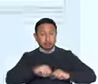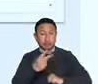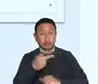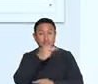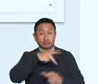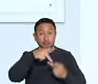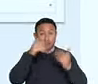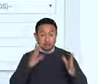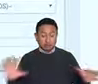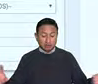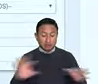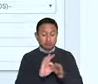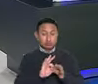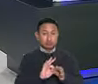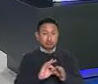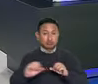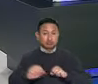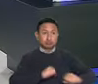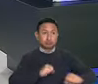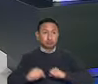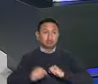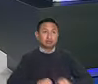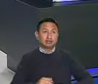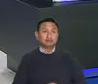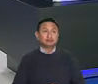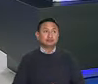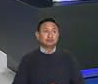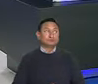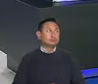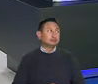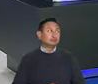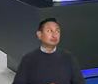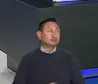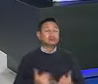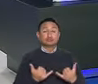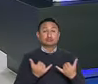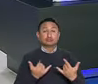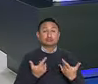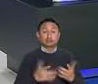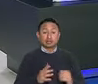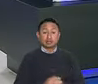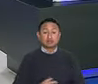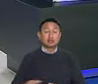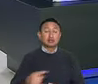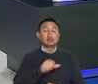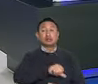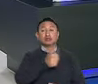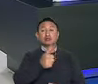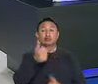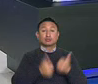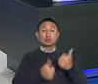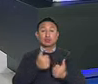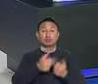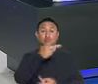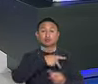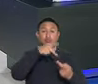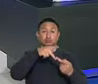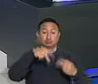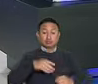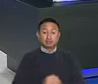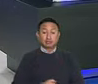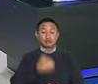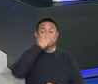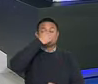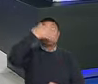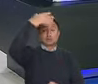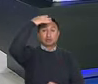dos prefectas virtuales, que pues hasta el momento tienen una ventaja ante el resto de candidatos a las prefecturas, tanto de Santo